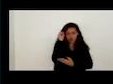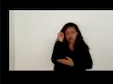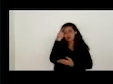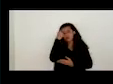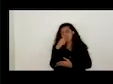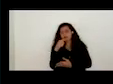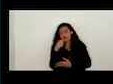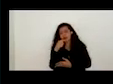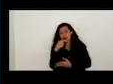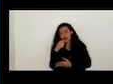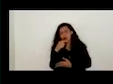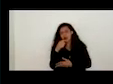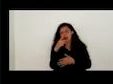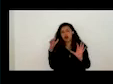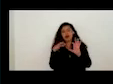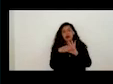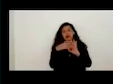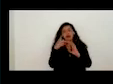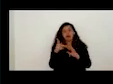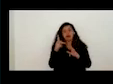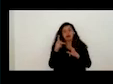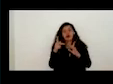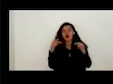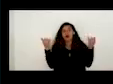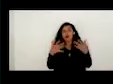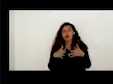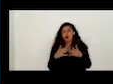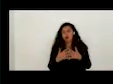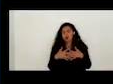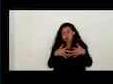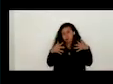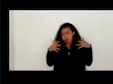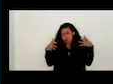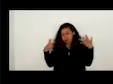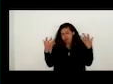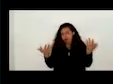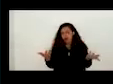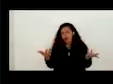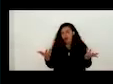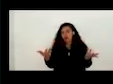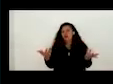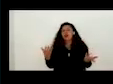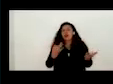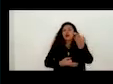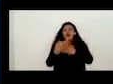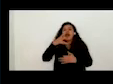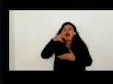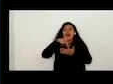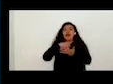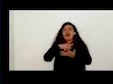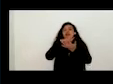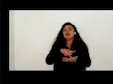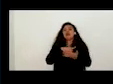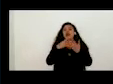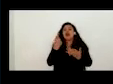ganancia óptima de peso, por ejemplo, vemos aquí en la ganancia total en kilogramos en